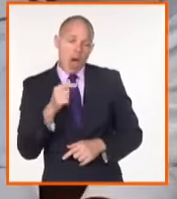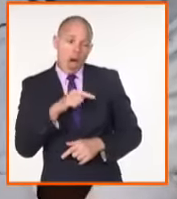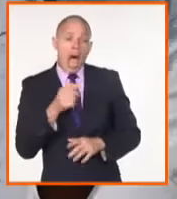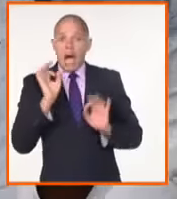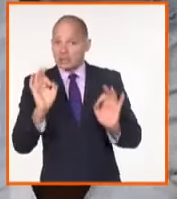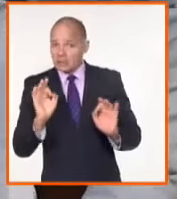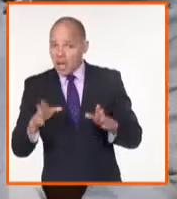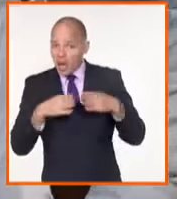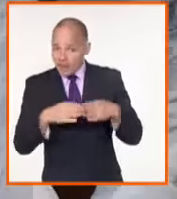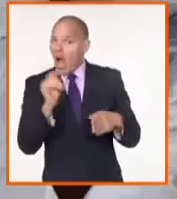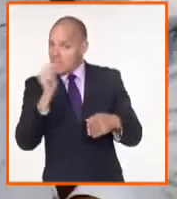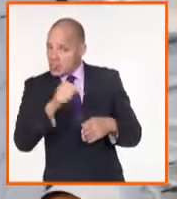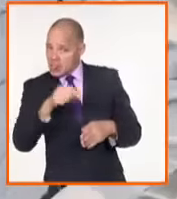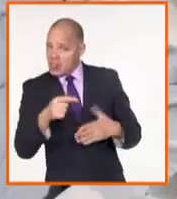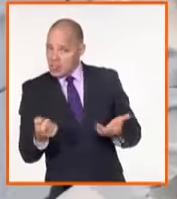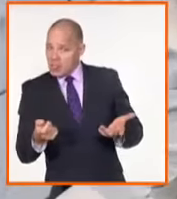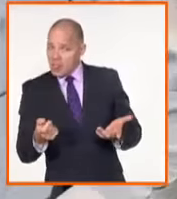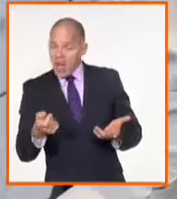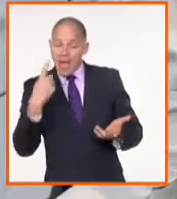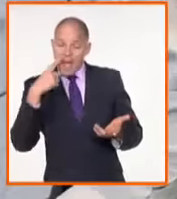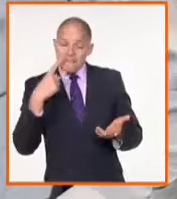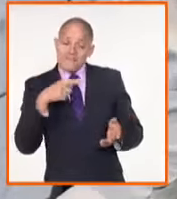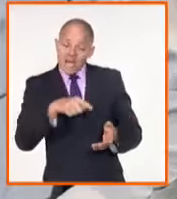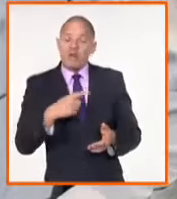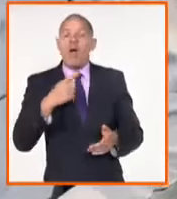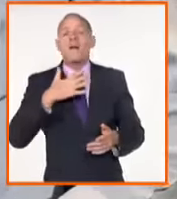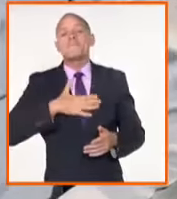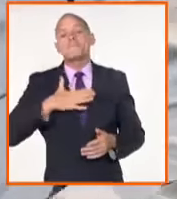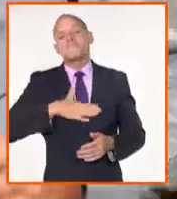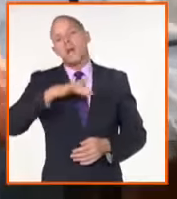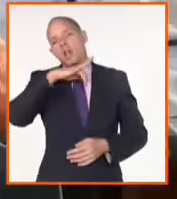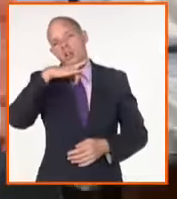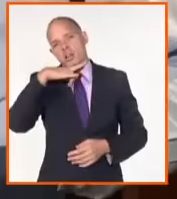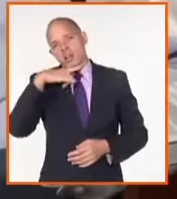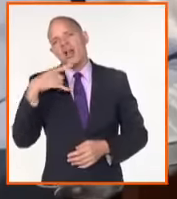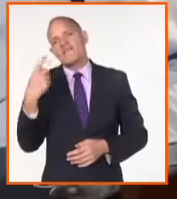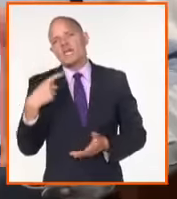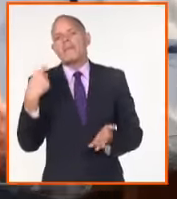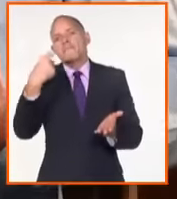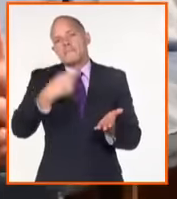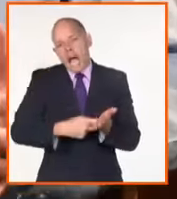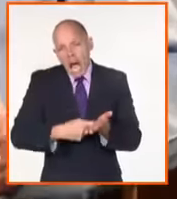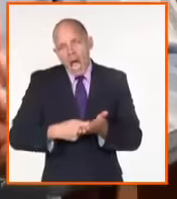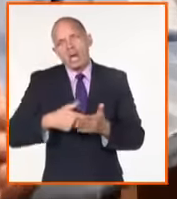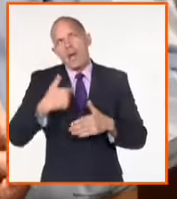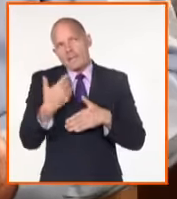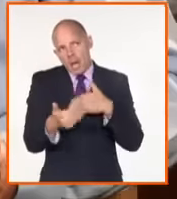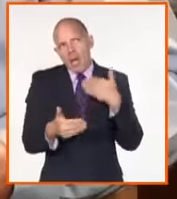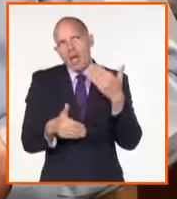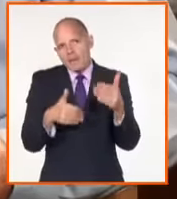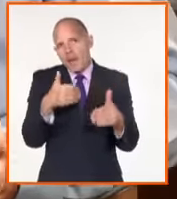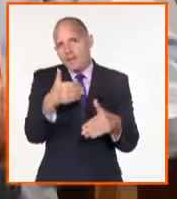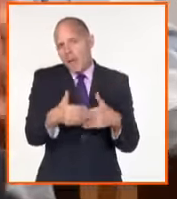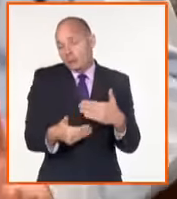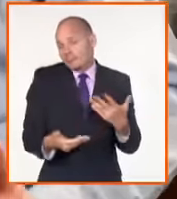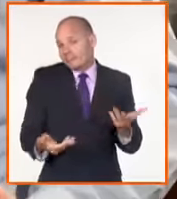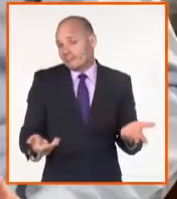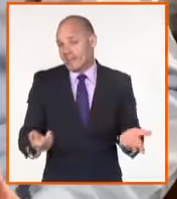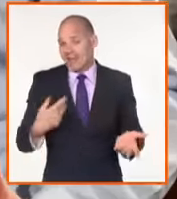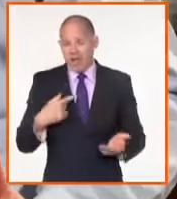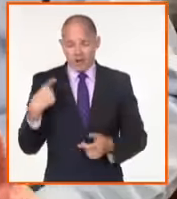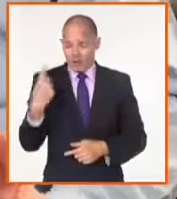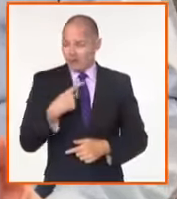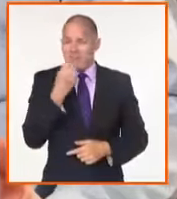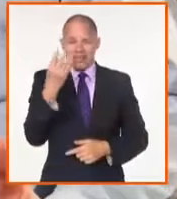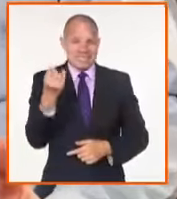cómo va el tema de la situación energética y de la situación de la generación eléctrica. Lo hacemos como eso porque es lo que aprendimos, no decir mentiras. Por muy